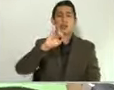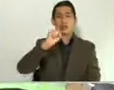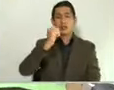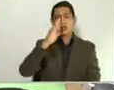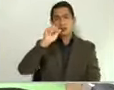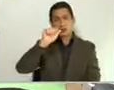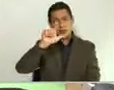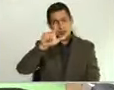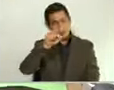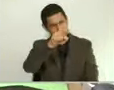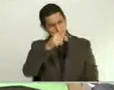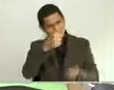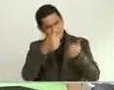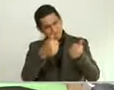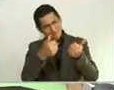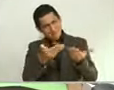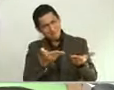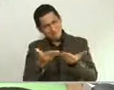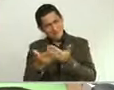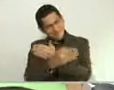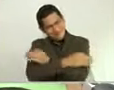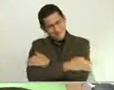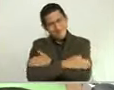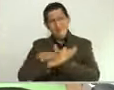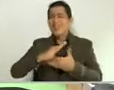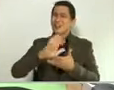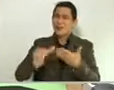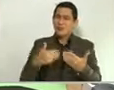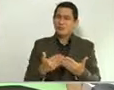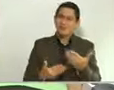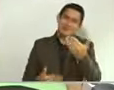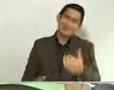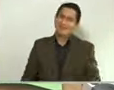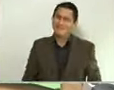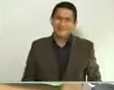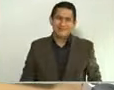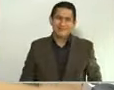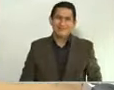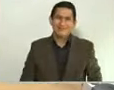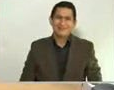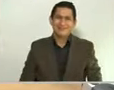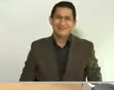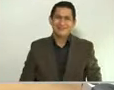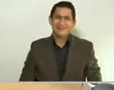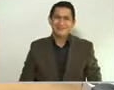bienvenida. Muchísimas gracias y un abrazo a todos.